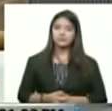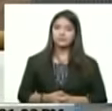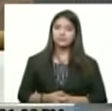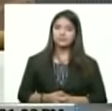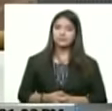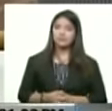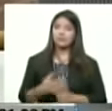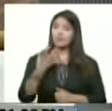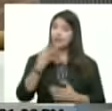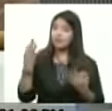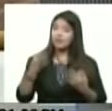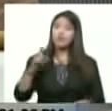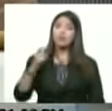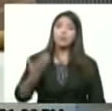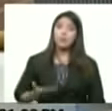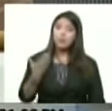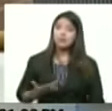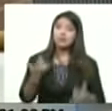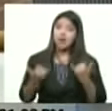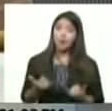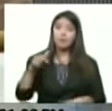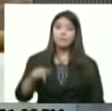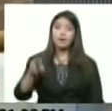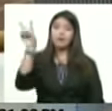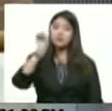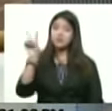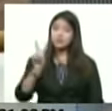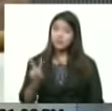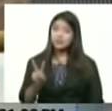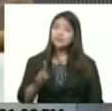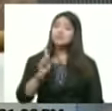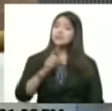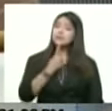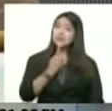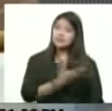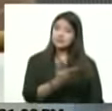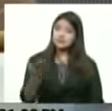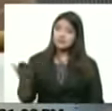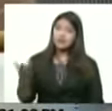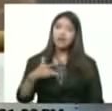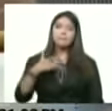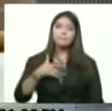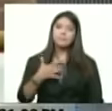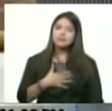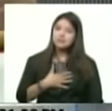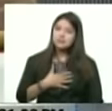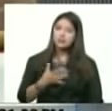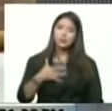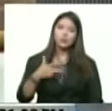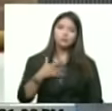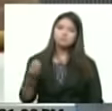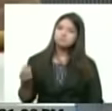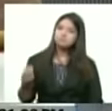que realmente es necesario en este momento para Venezuela. También quiero decir que me siento con una